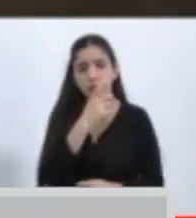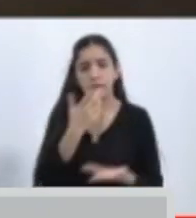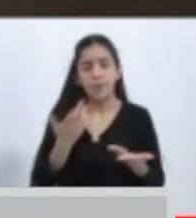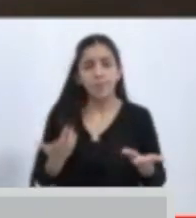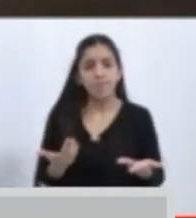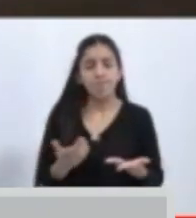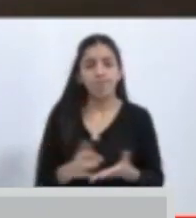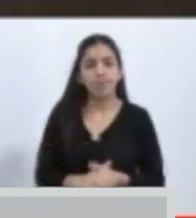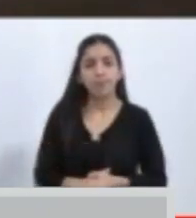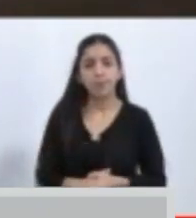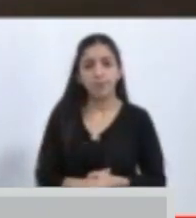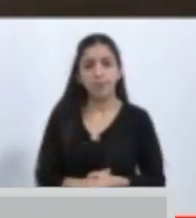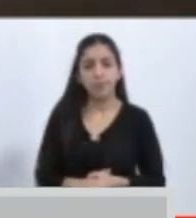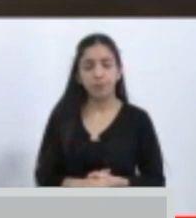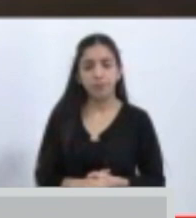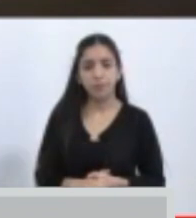duro,